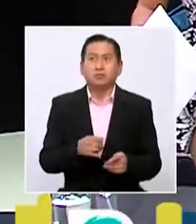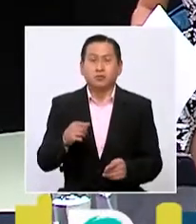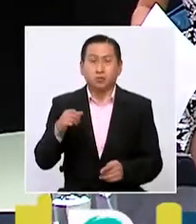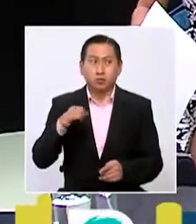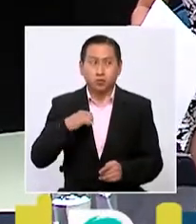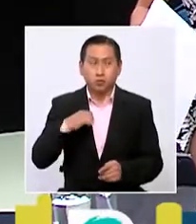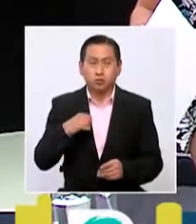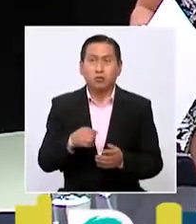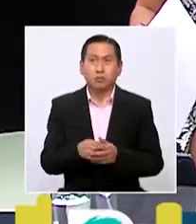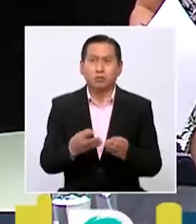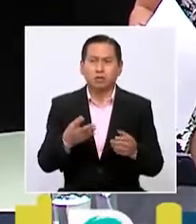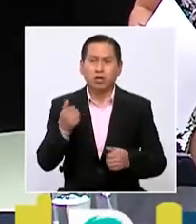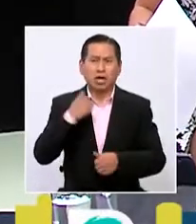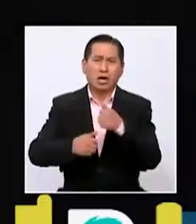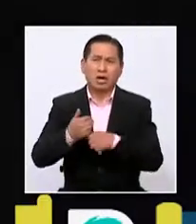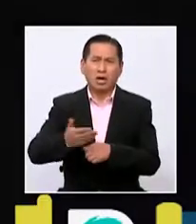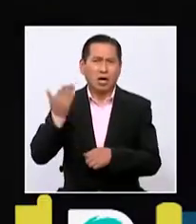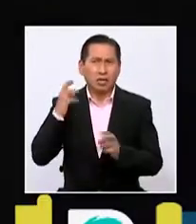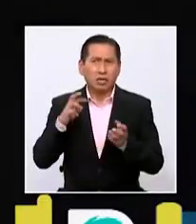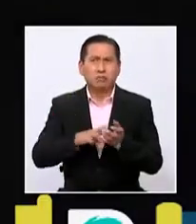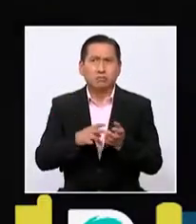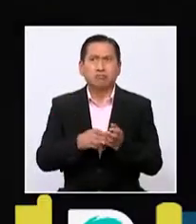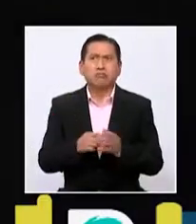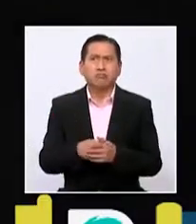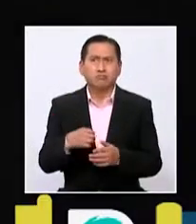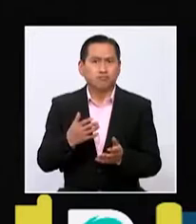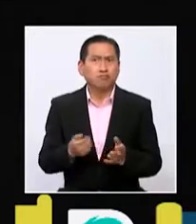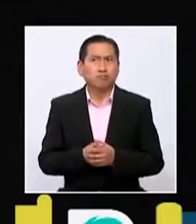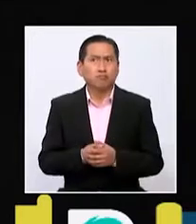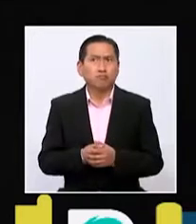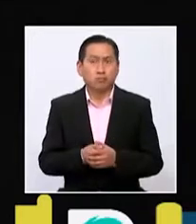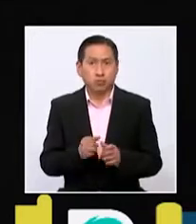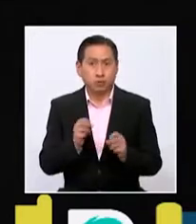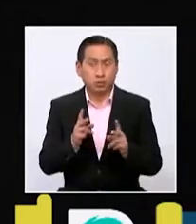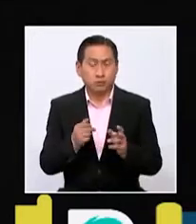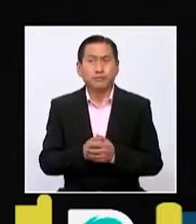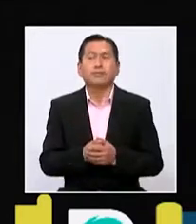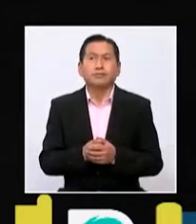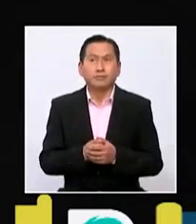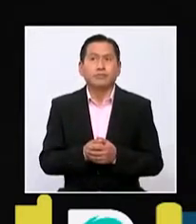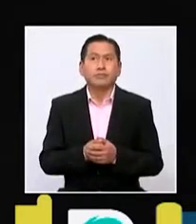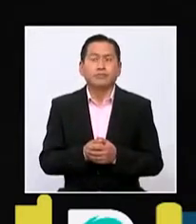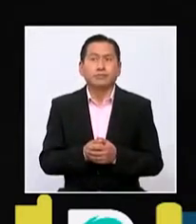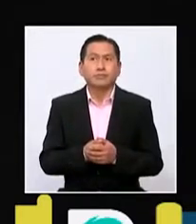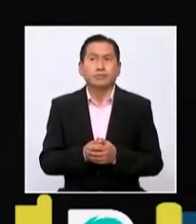como meta hace muchos años, y te hablo de casi dos décadas, ¿de acuerdo?